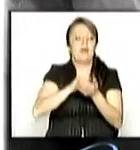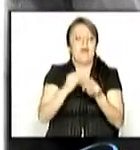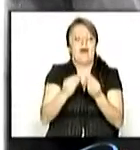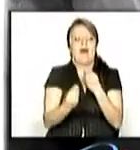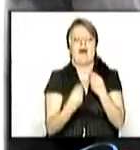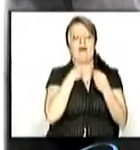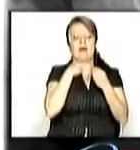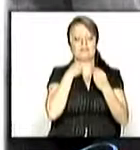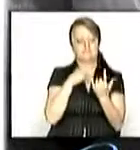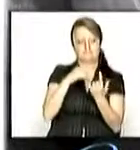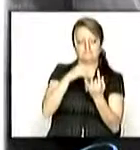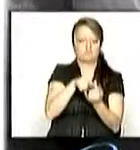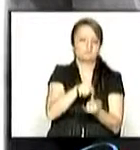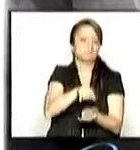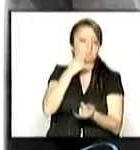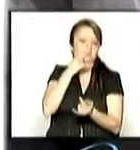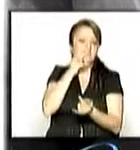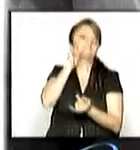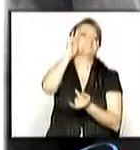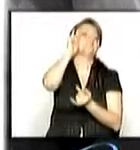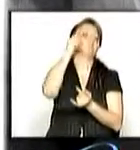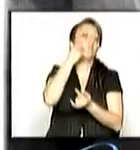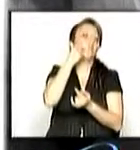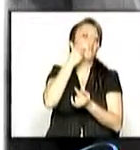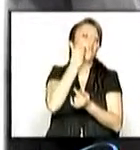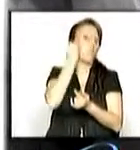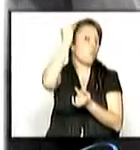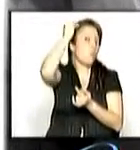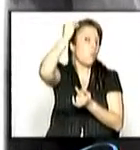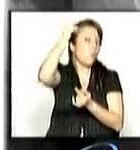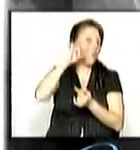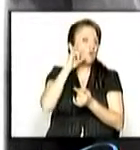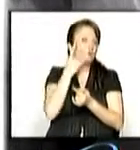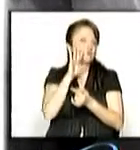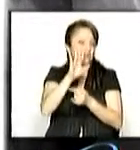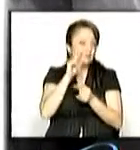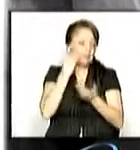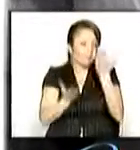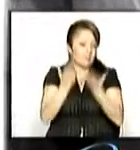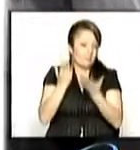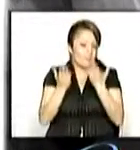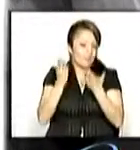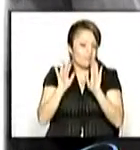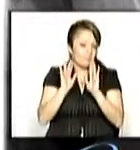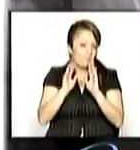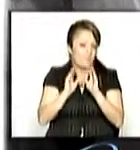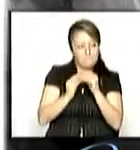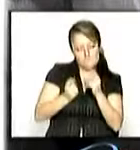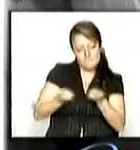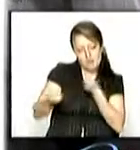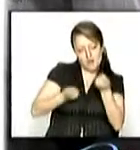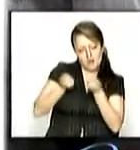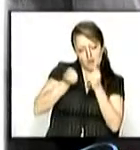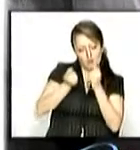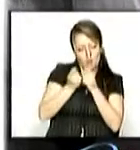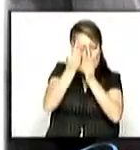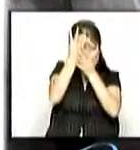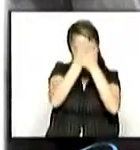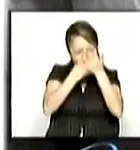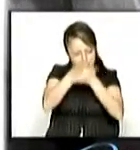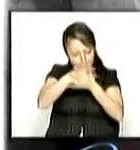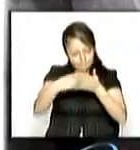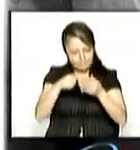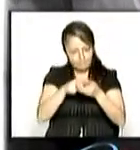al cerebro que se va a ir directamente, por ejemplo, en el caso, según nuestras tablas de manejo neurofocal, va al